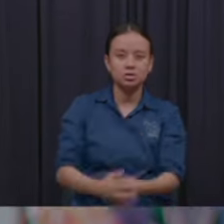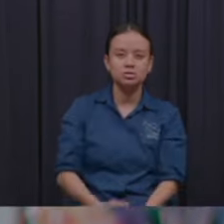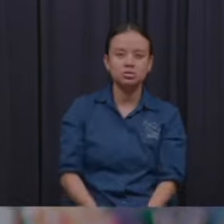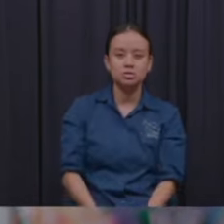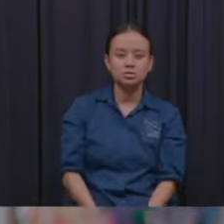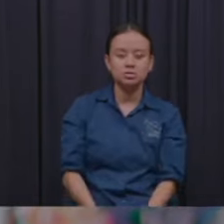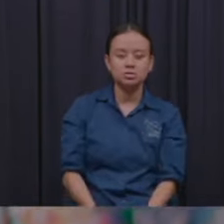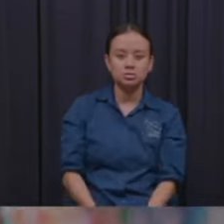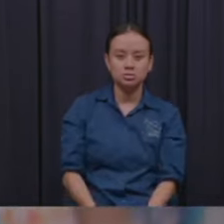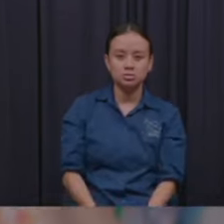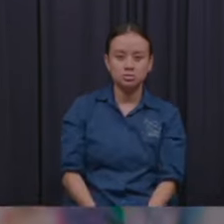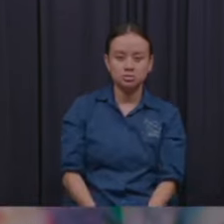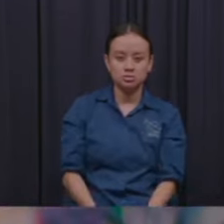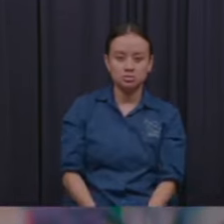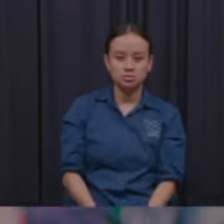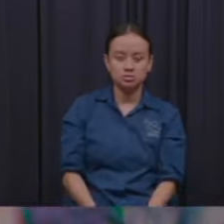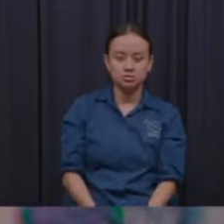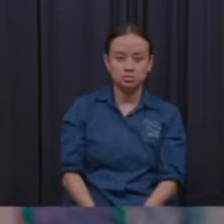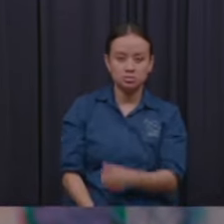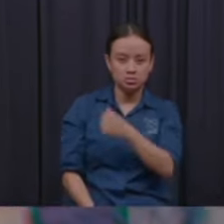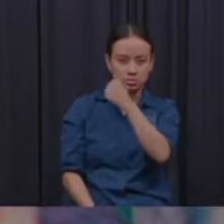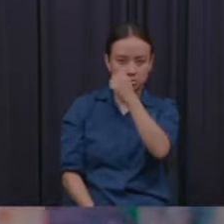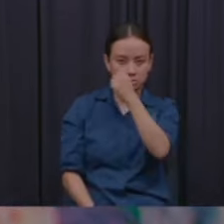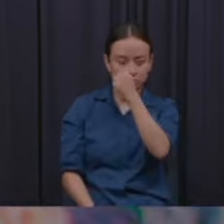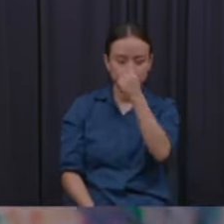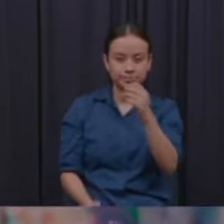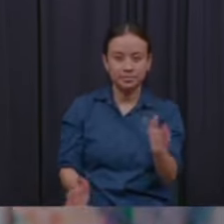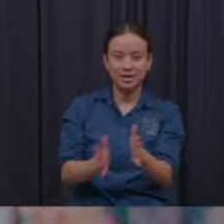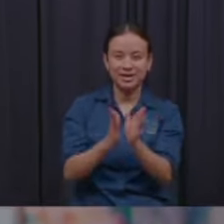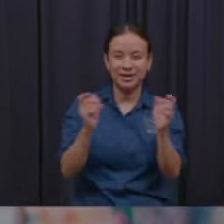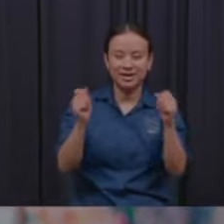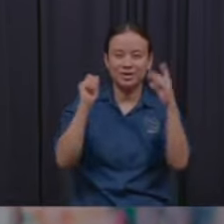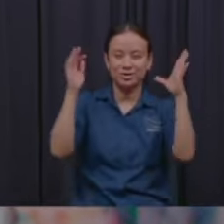que están pasando aquí adelante. Aleluya.